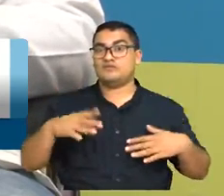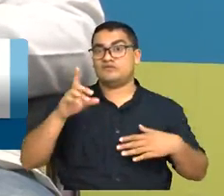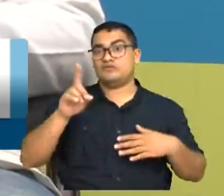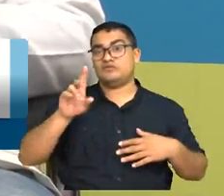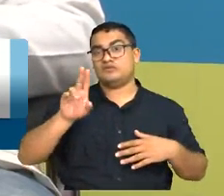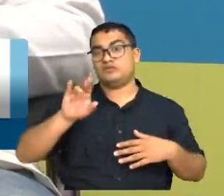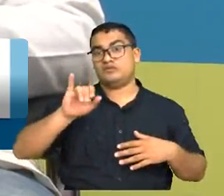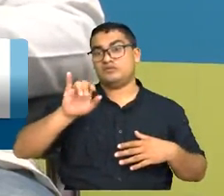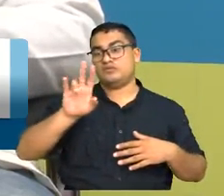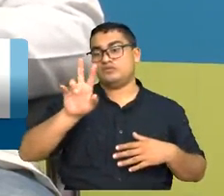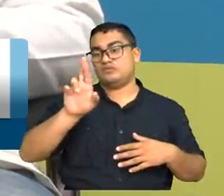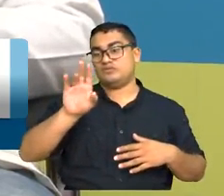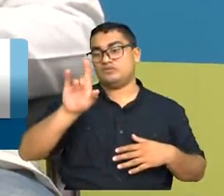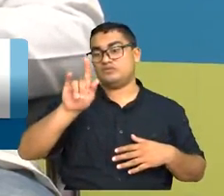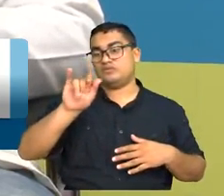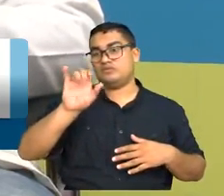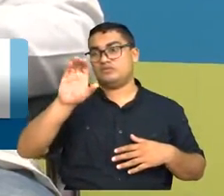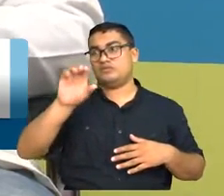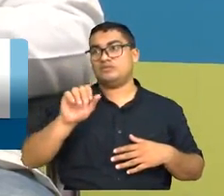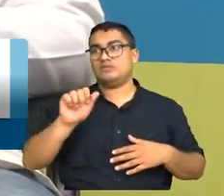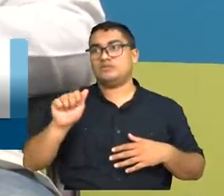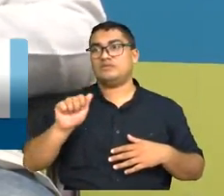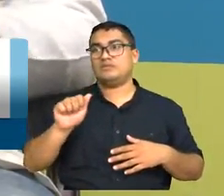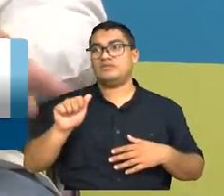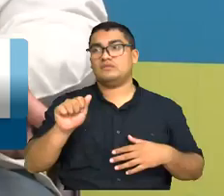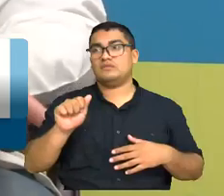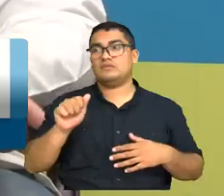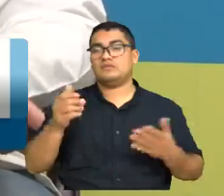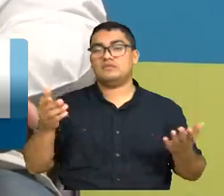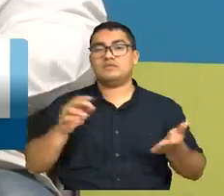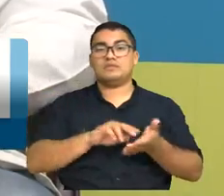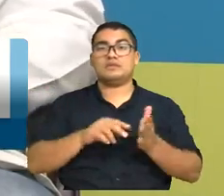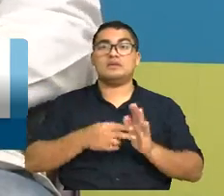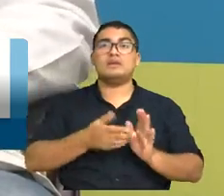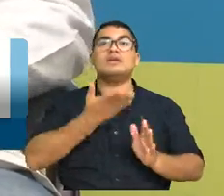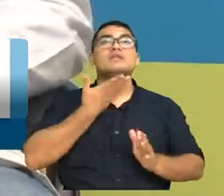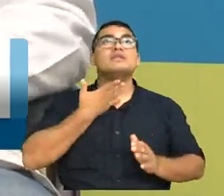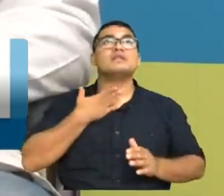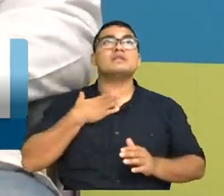tomamos alcohol secretamos más líquido que nos lleva a una deshidratación.